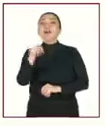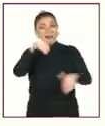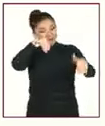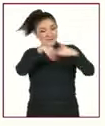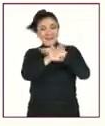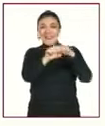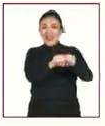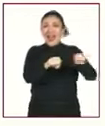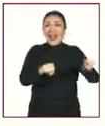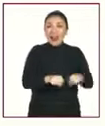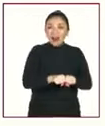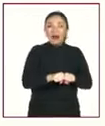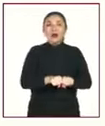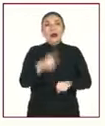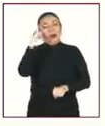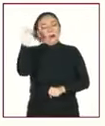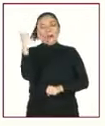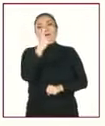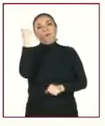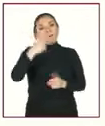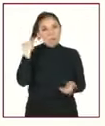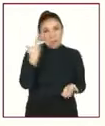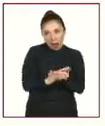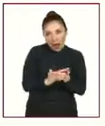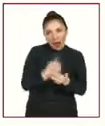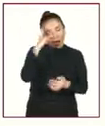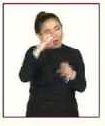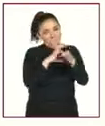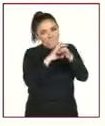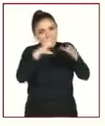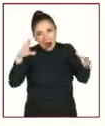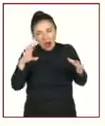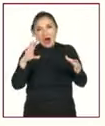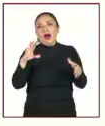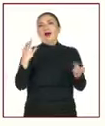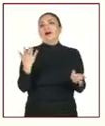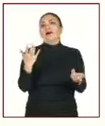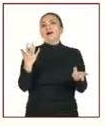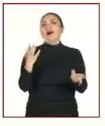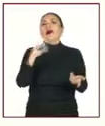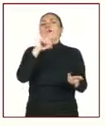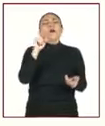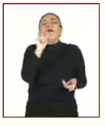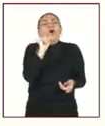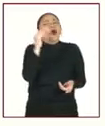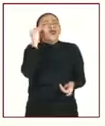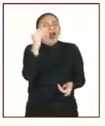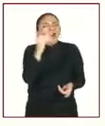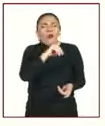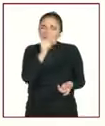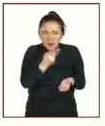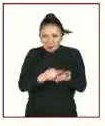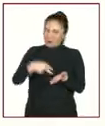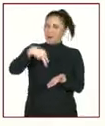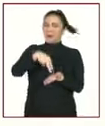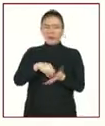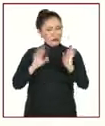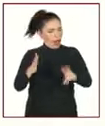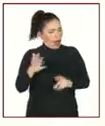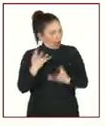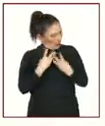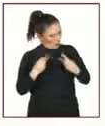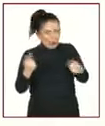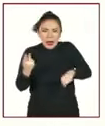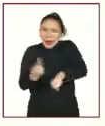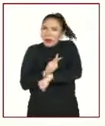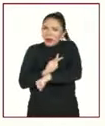aula y pueden desmayarse o caer momentáneamente y reincorporarse de manera muy rápida. Muchas veces